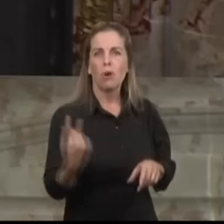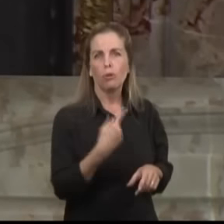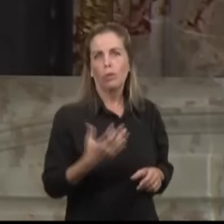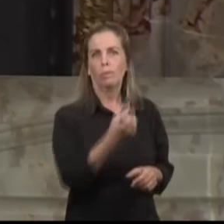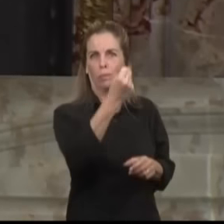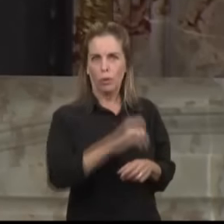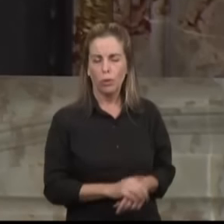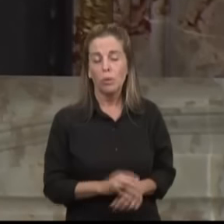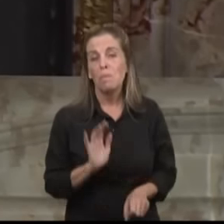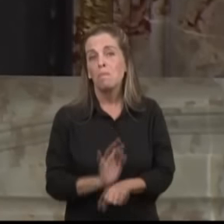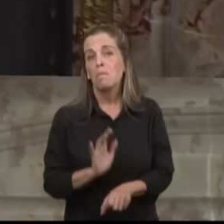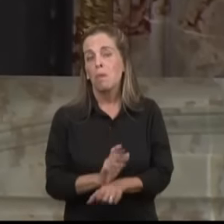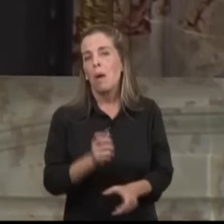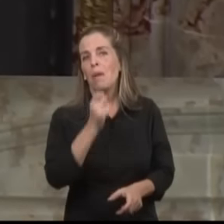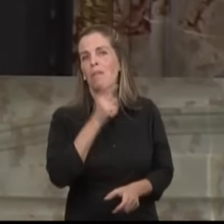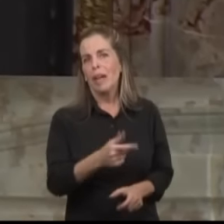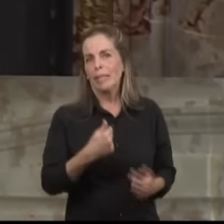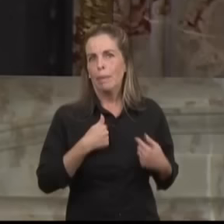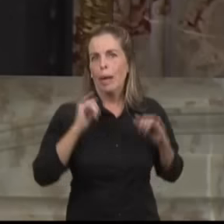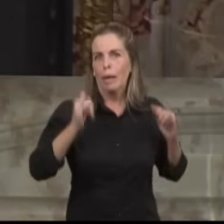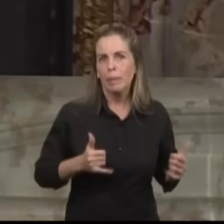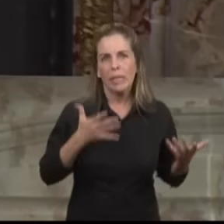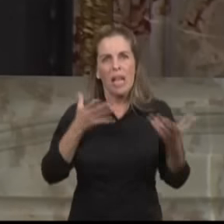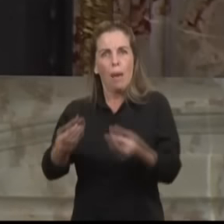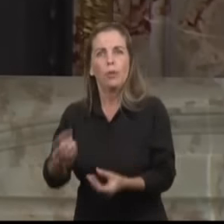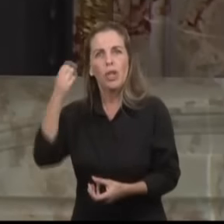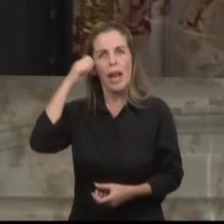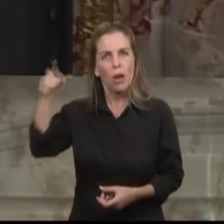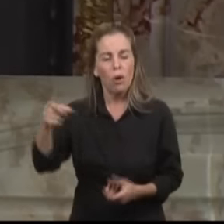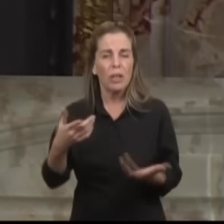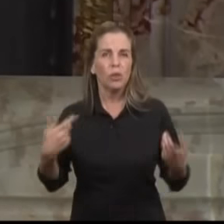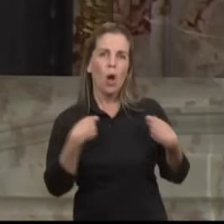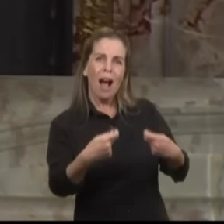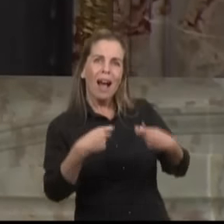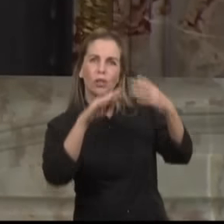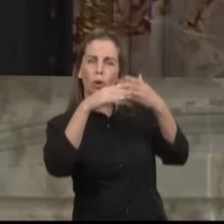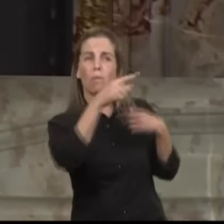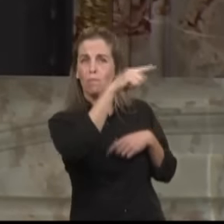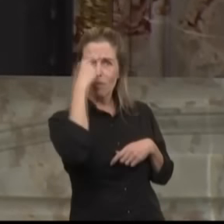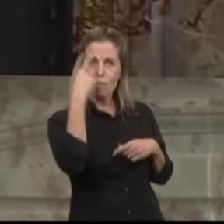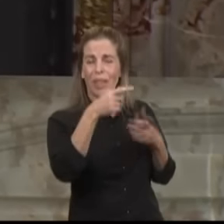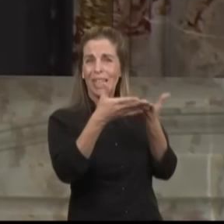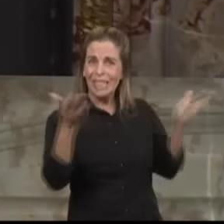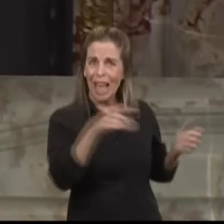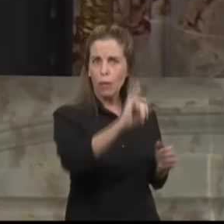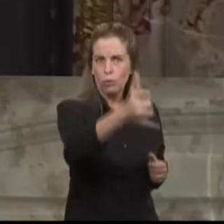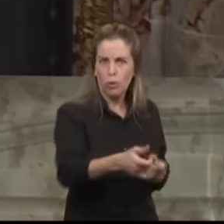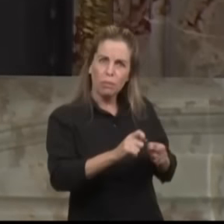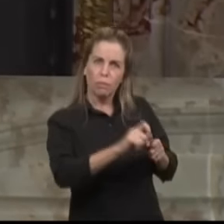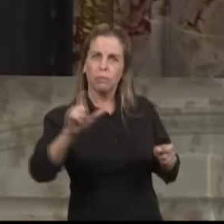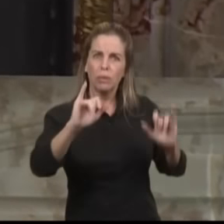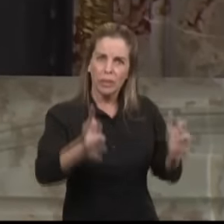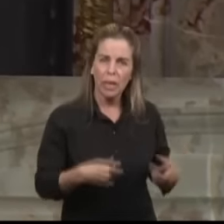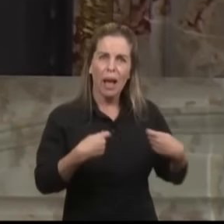sería fácil acompañar cualquier iniciativa del Congreso, aumentar el gasto y desentenderme de las consecuencias futuras, como